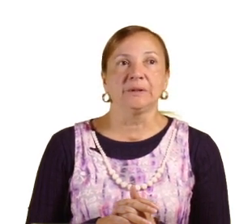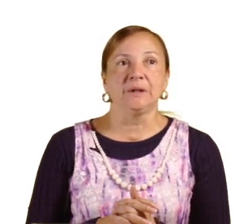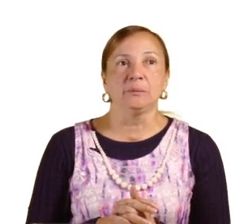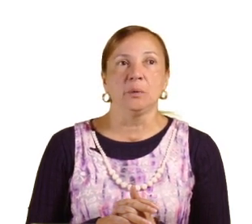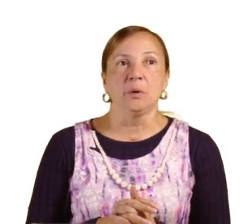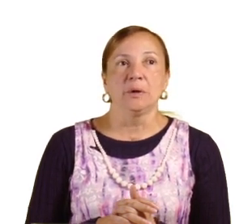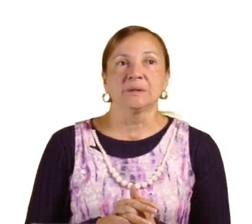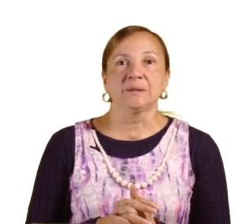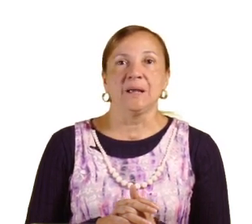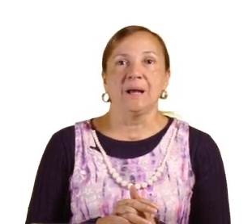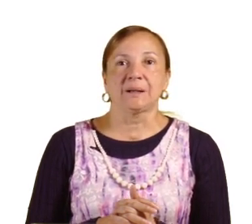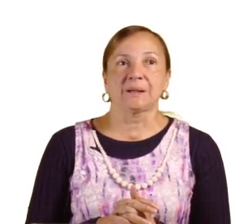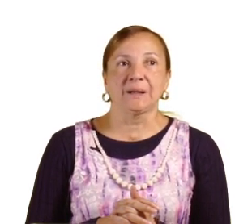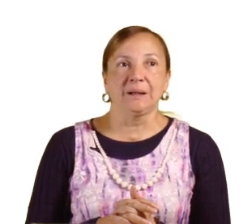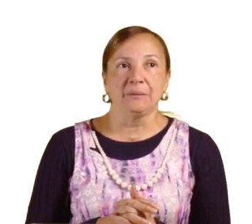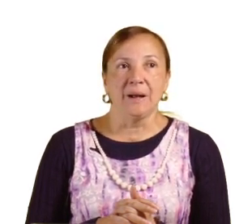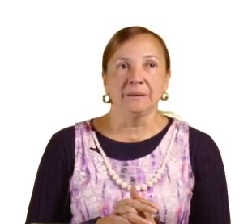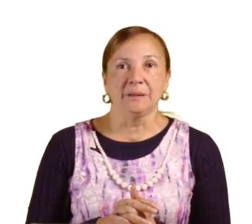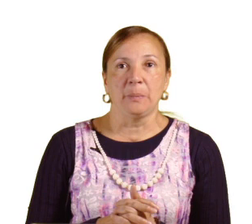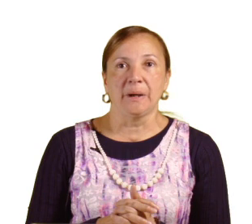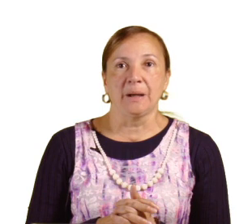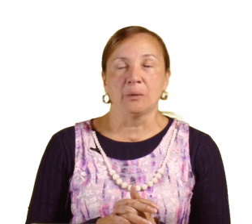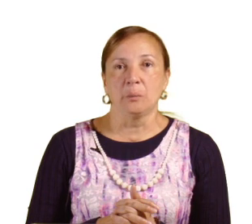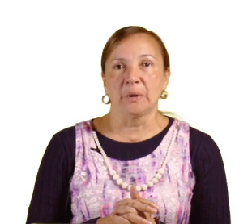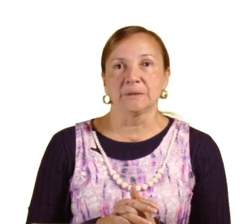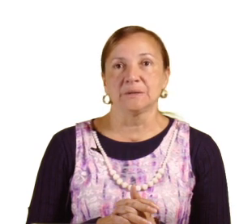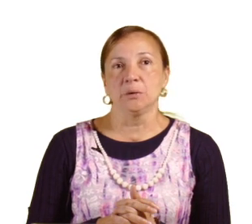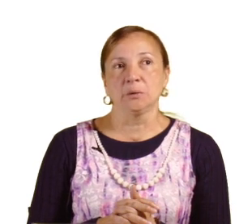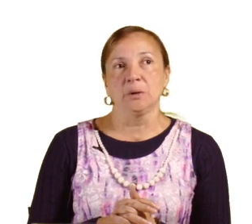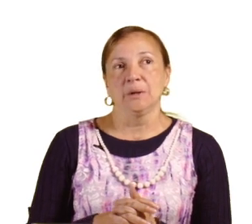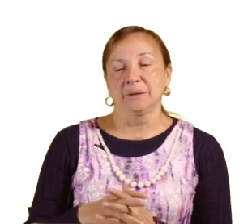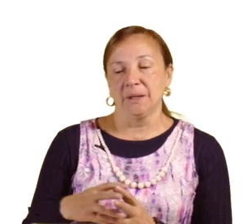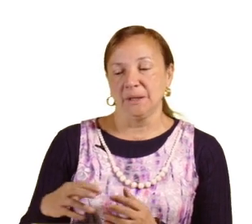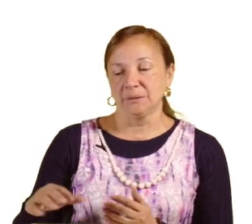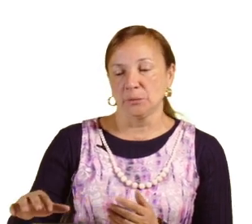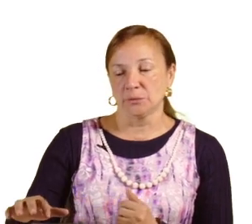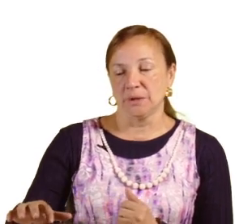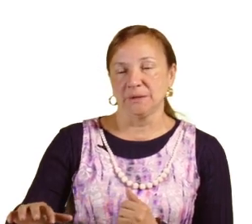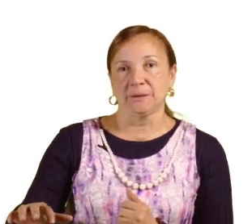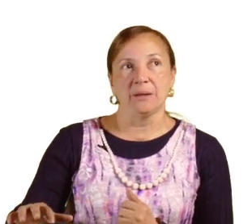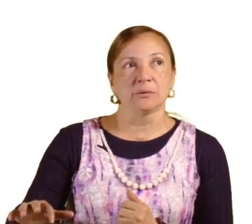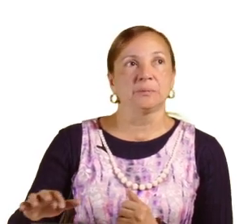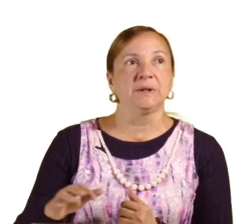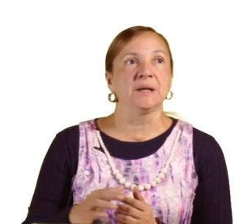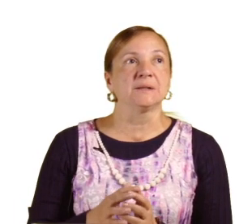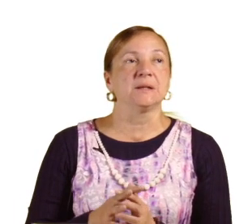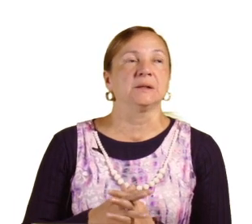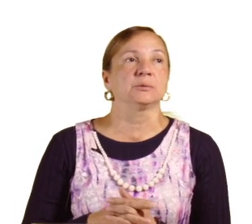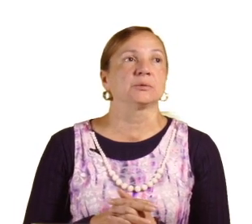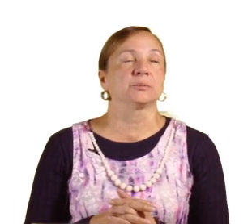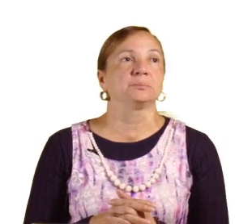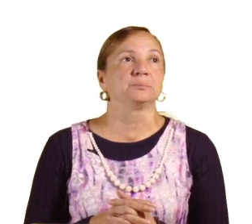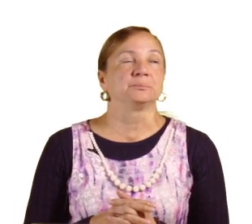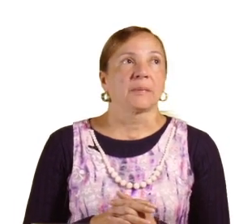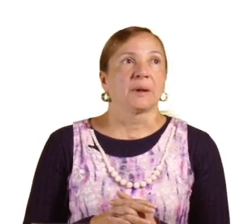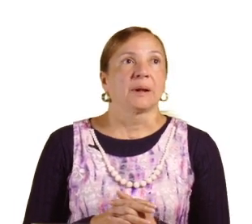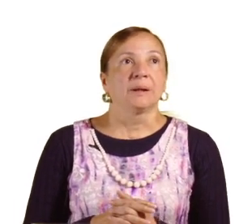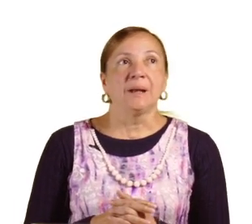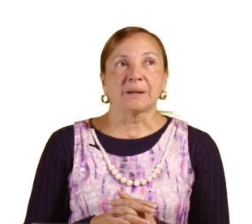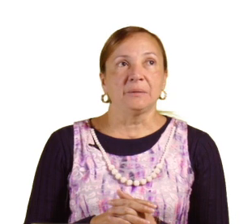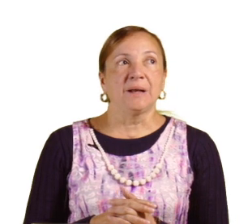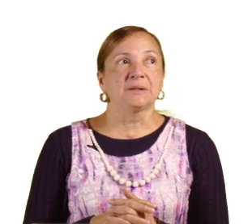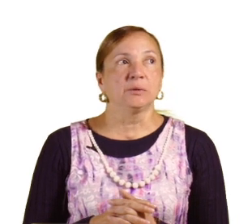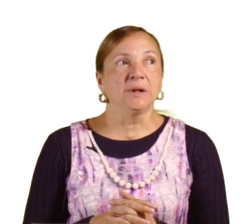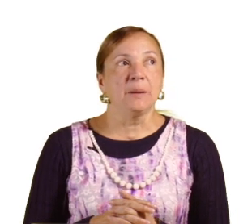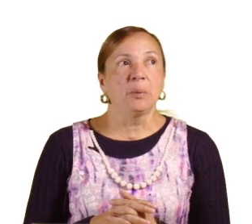de efectivo, sea relevante para la comprensión de estos estados financieros.